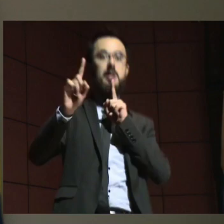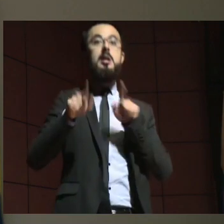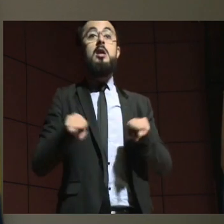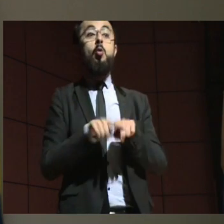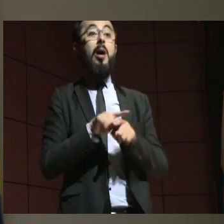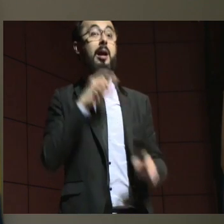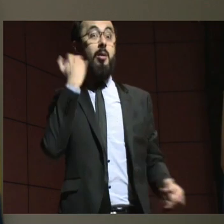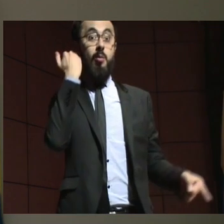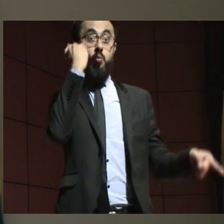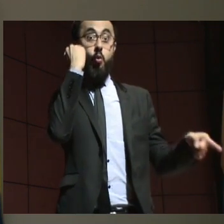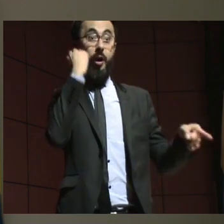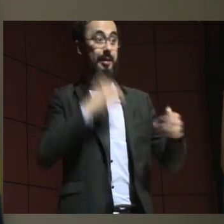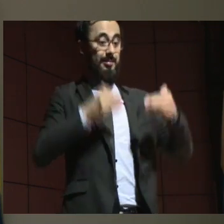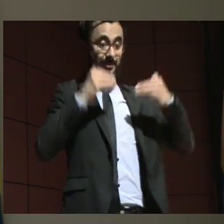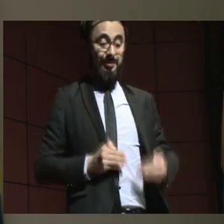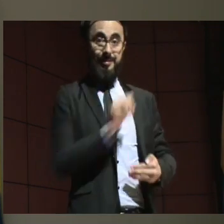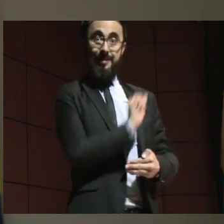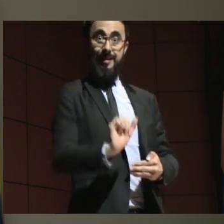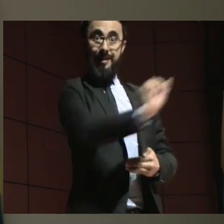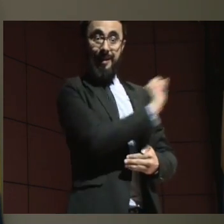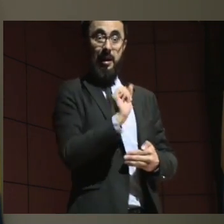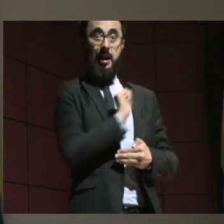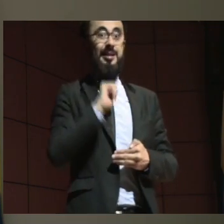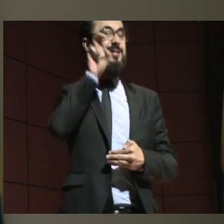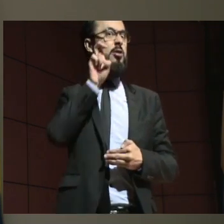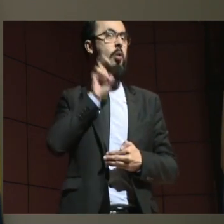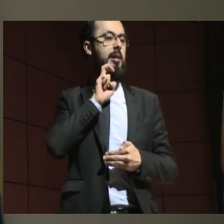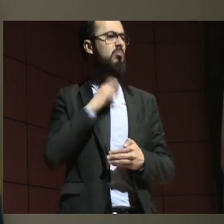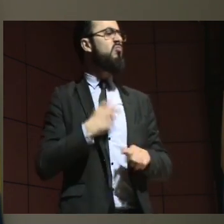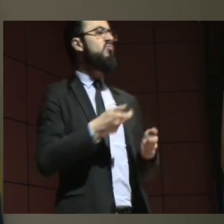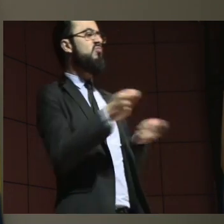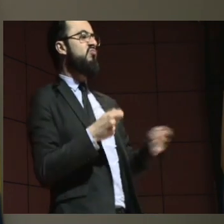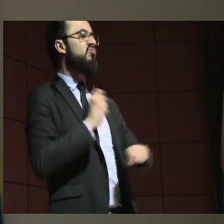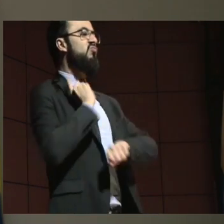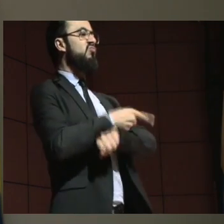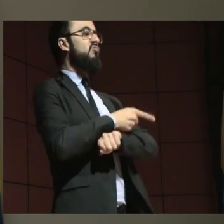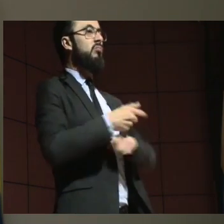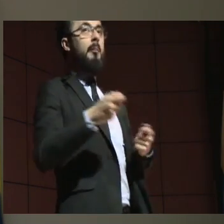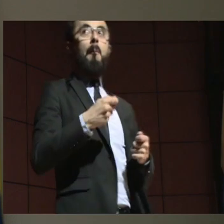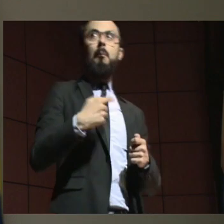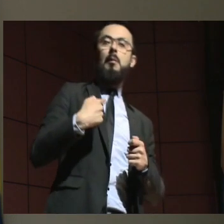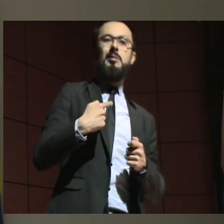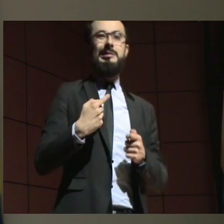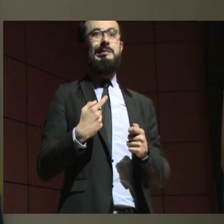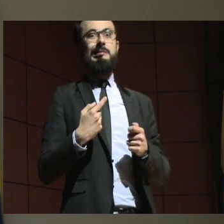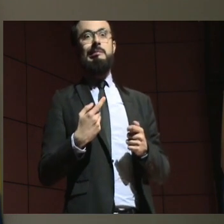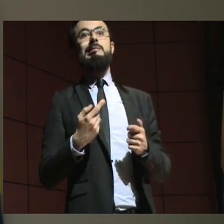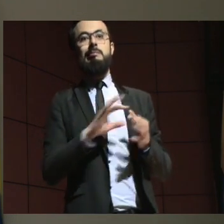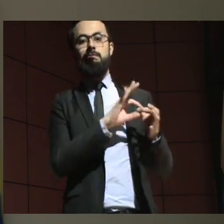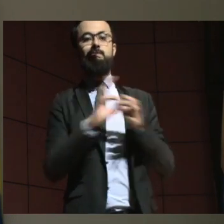sexualidad de las mujeres con discapacidad. Creo que es un tema que no puede verse de manera desligada.